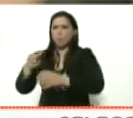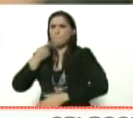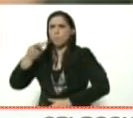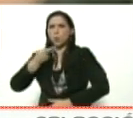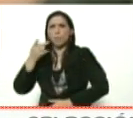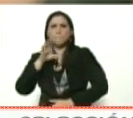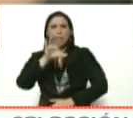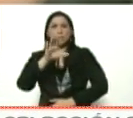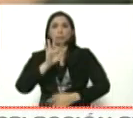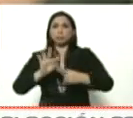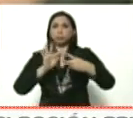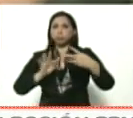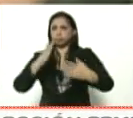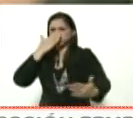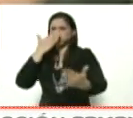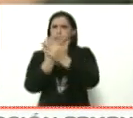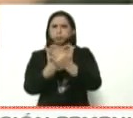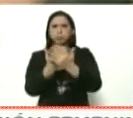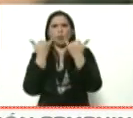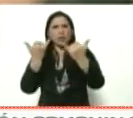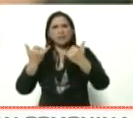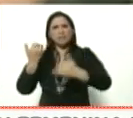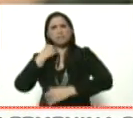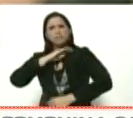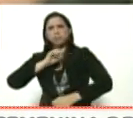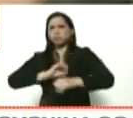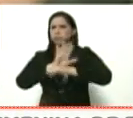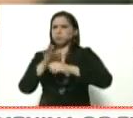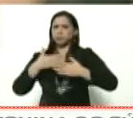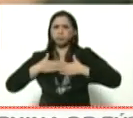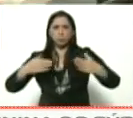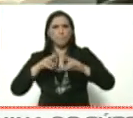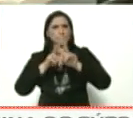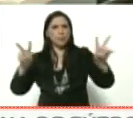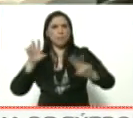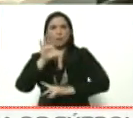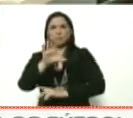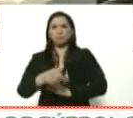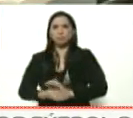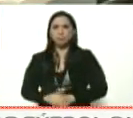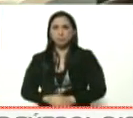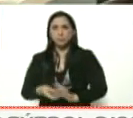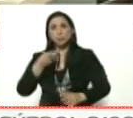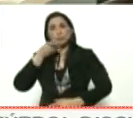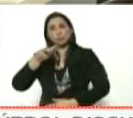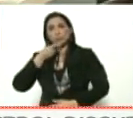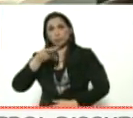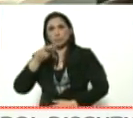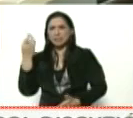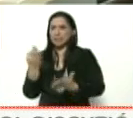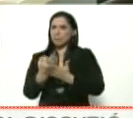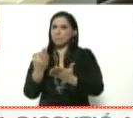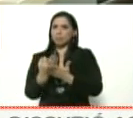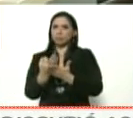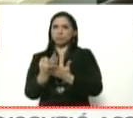país en función de enfrentar la pandemia y garantizar la paz del país. Diálogo siempre.